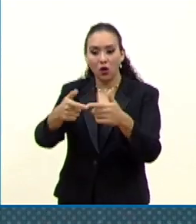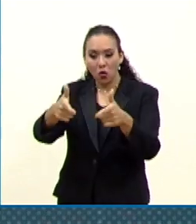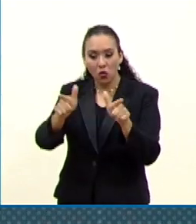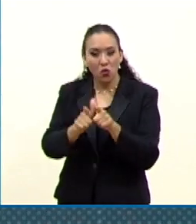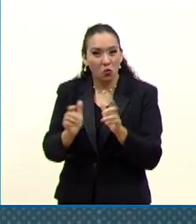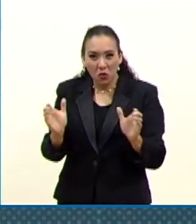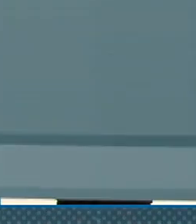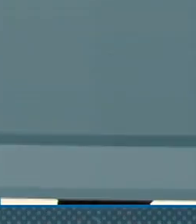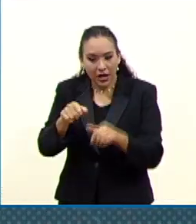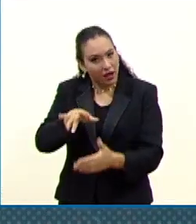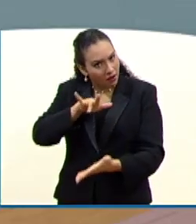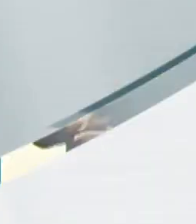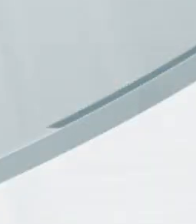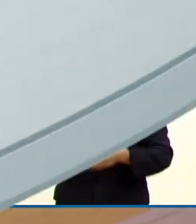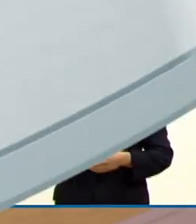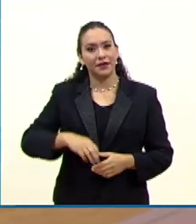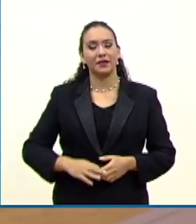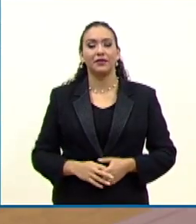decisiones.